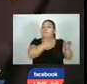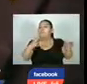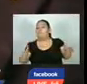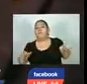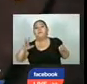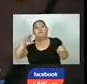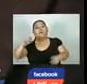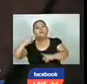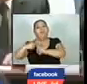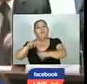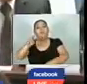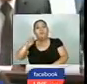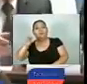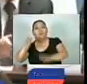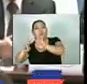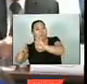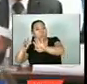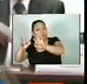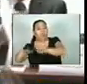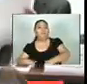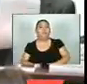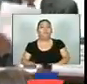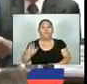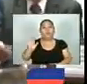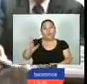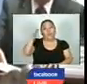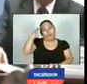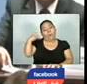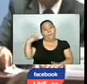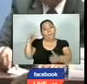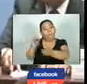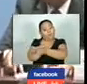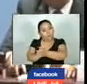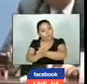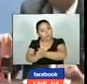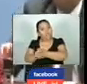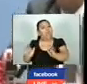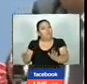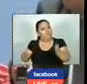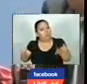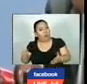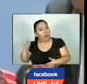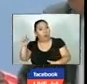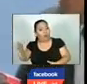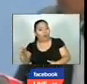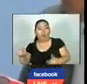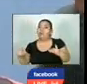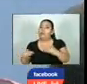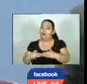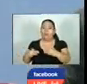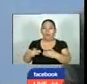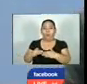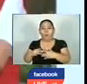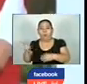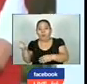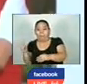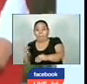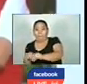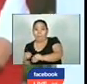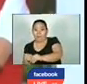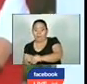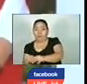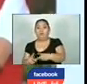abril de 2018. Mientras que a la esposa Sonia de González se le acusa de siete irregularidades como depósitos